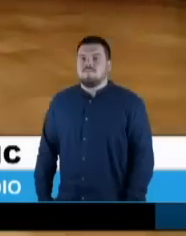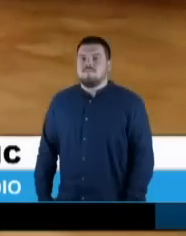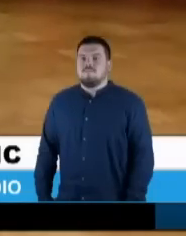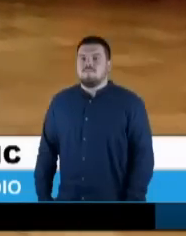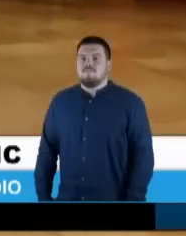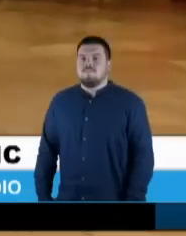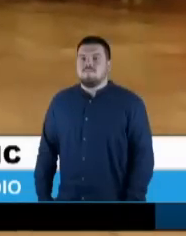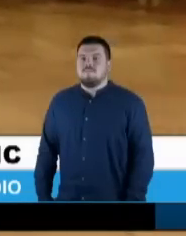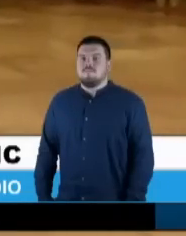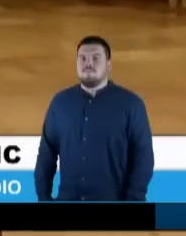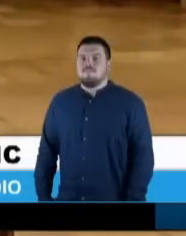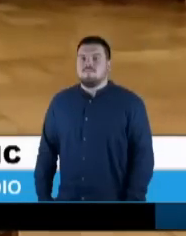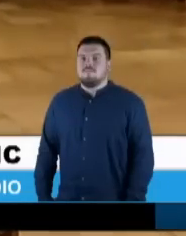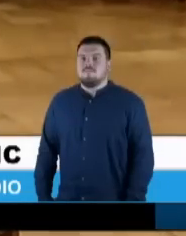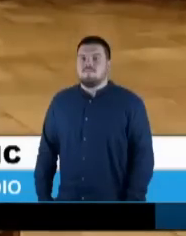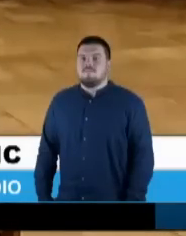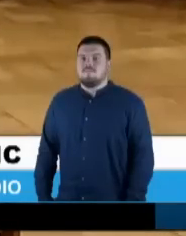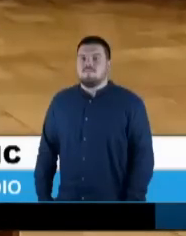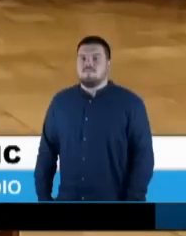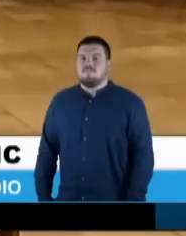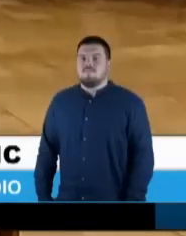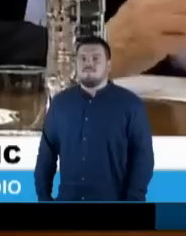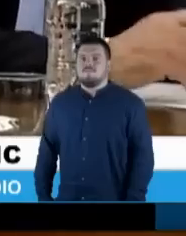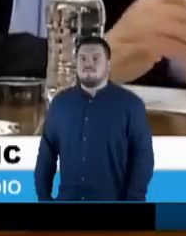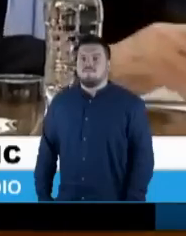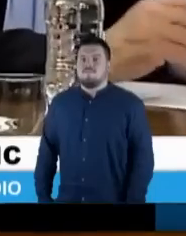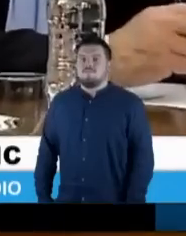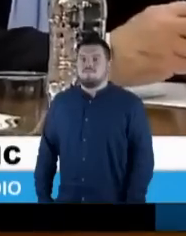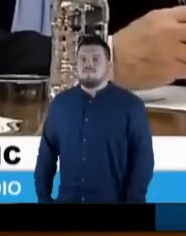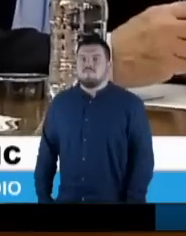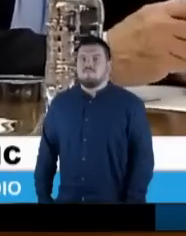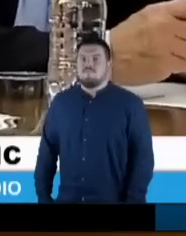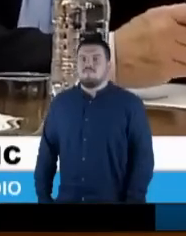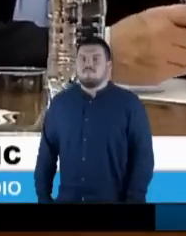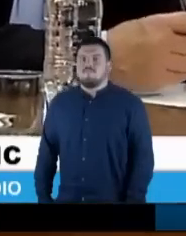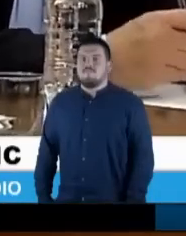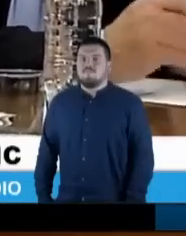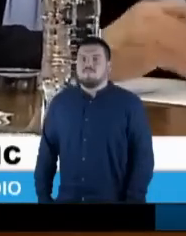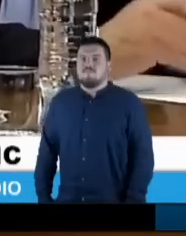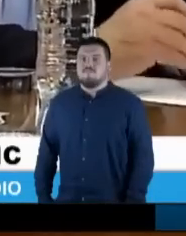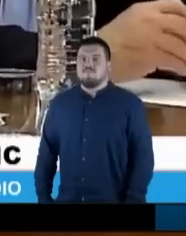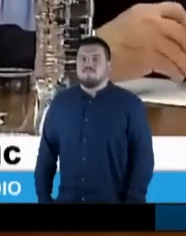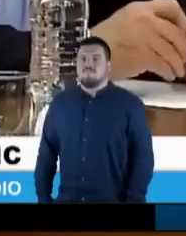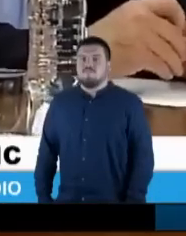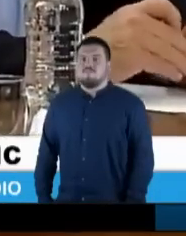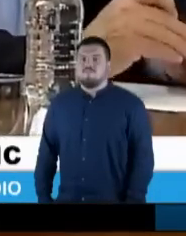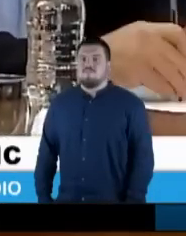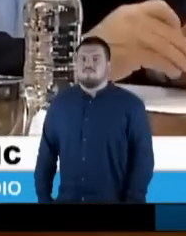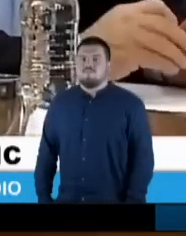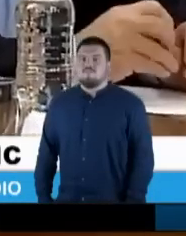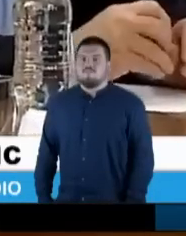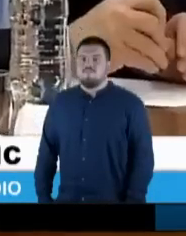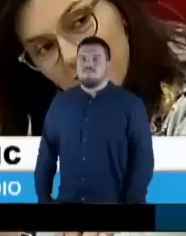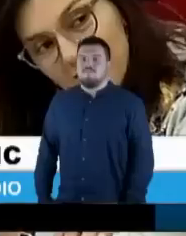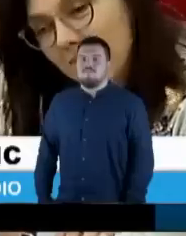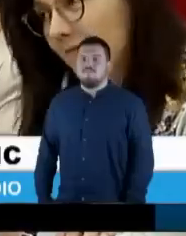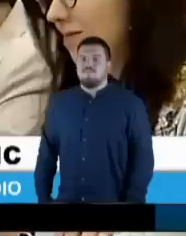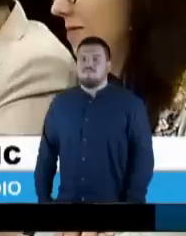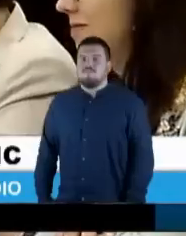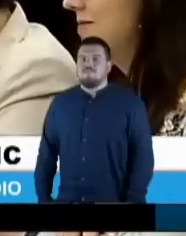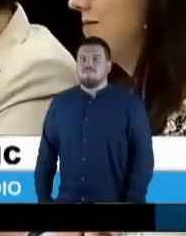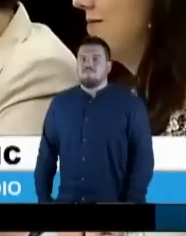de la oposición en algunos ministerios, e incluso en sectores del oficialismo esperan reforzar ahí algunas áreas